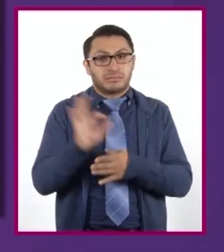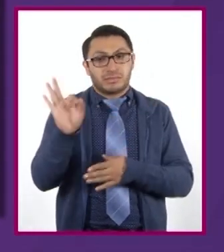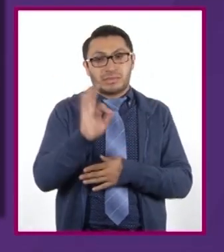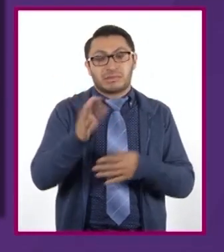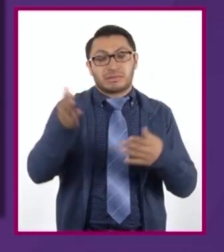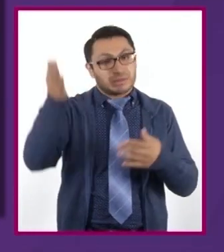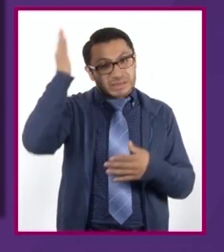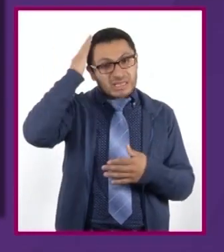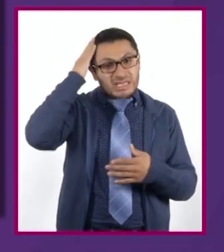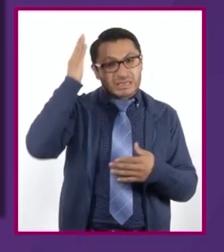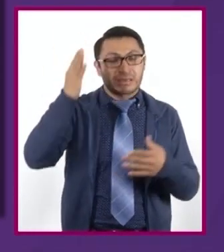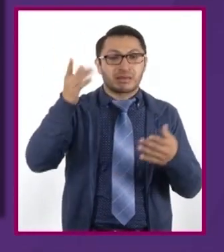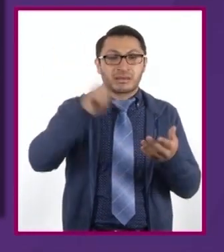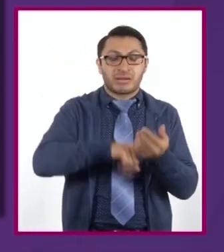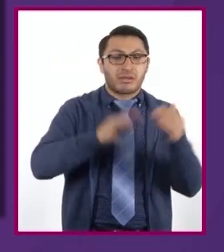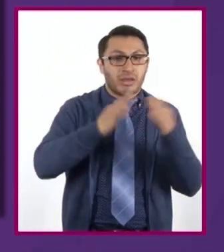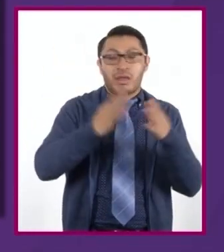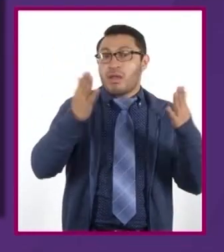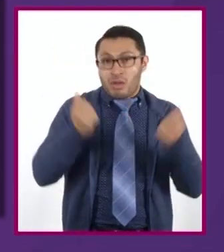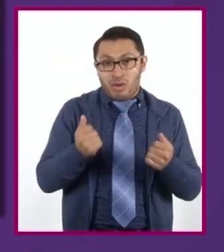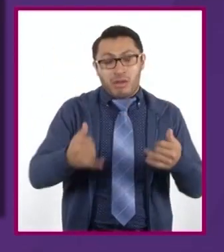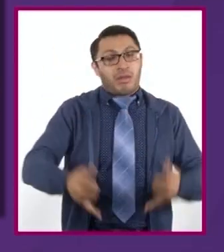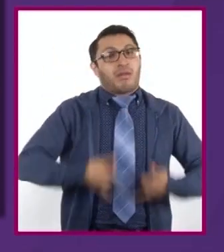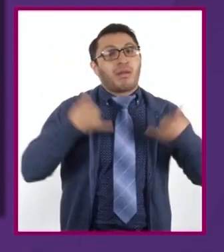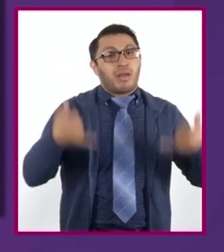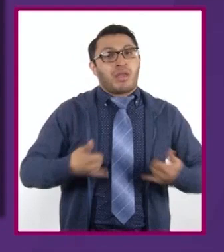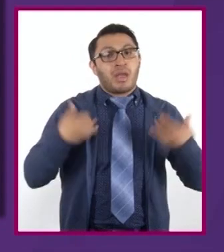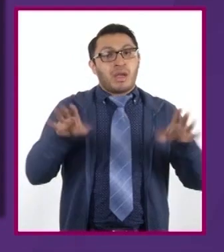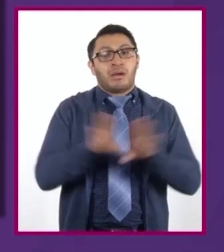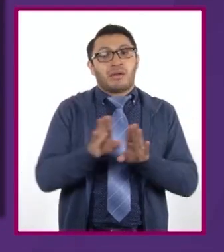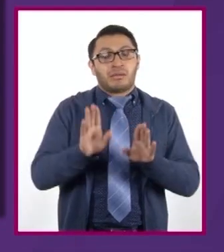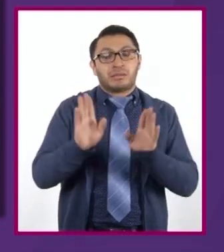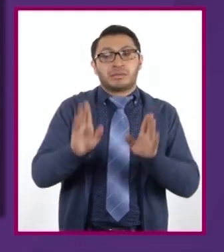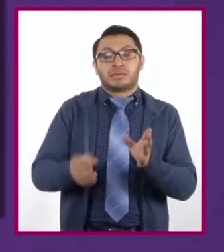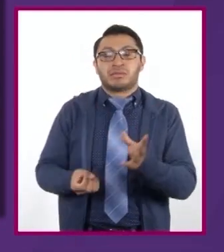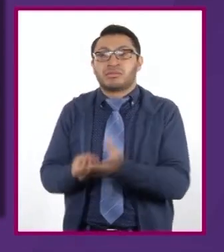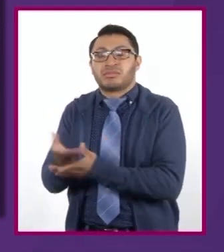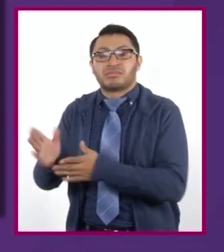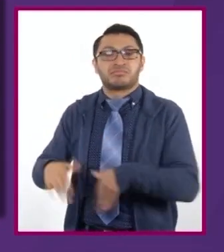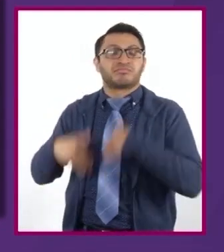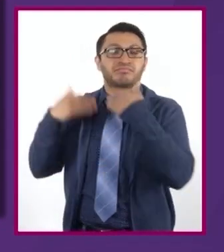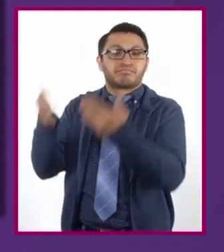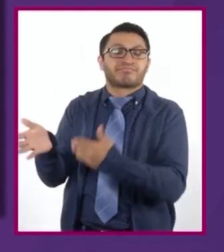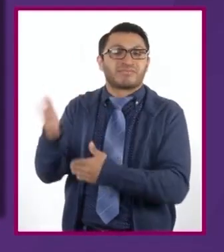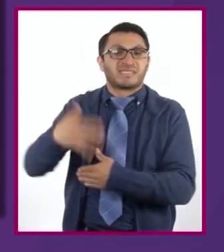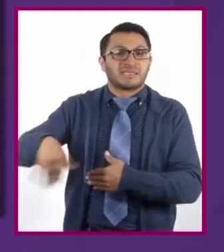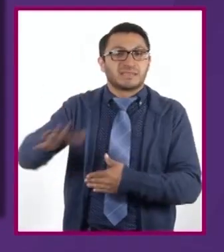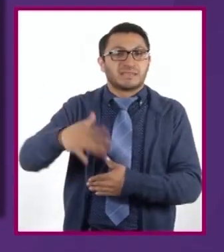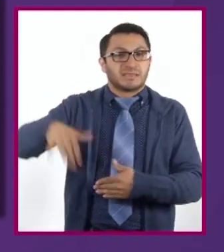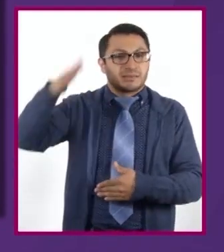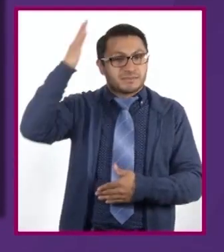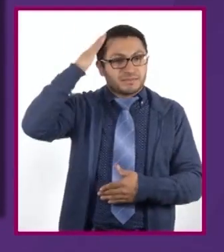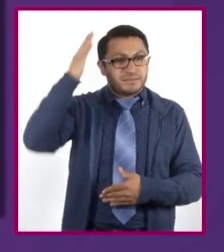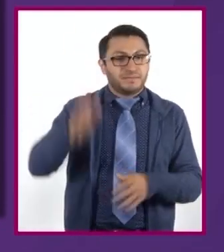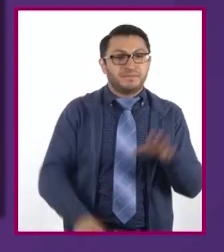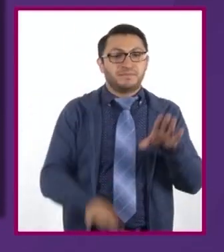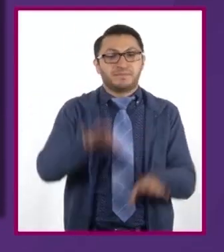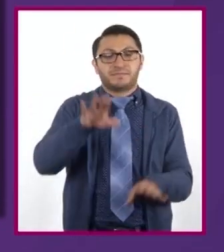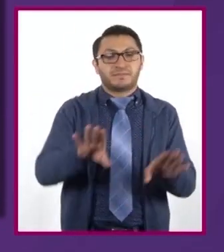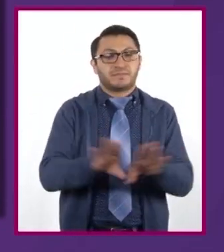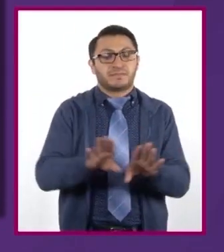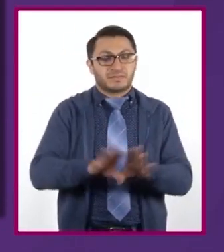un líder dentro de la casa, el adolescente tiende a ir hacia afuera a buscar este líder, ¿no? Y muchas veces esto